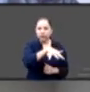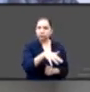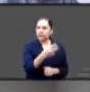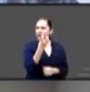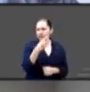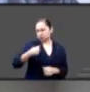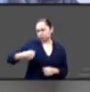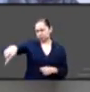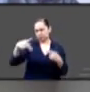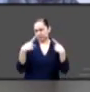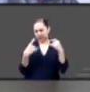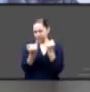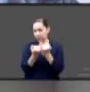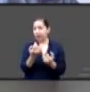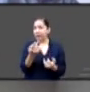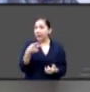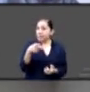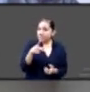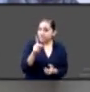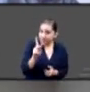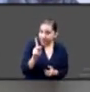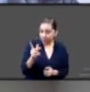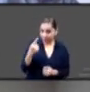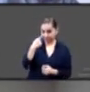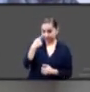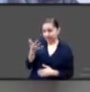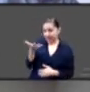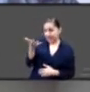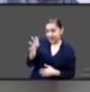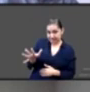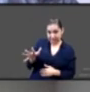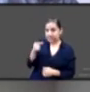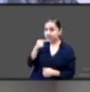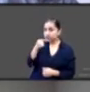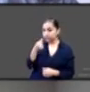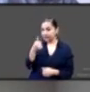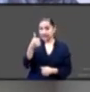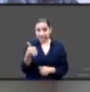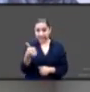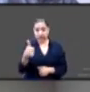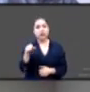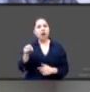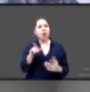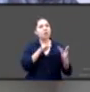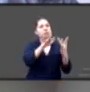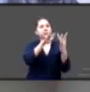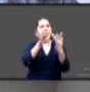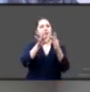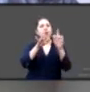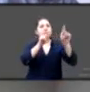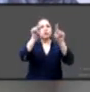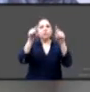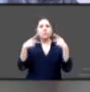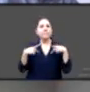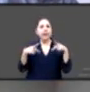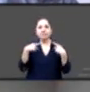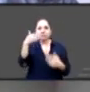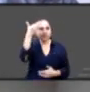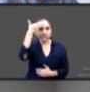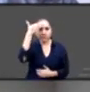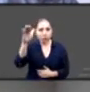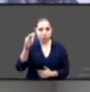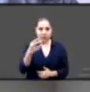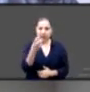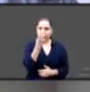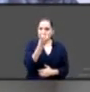cada 10 niños están teniendo contacto con personas que no desconocen a través del Internet. Y esto es un dato que a nosotros nos preocupa muchísimo.